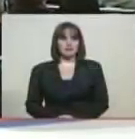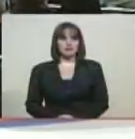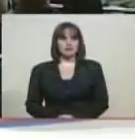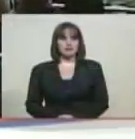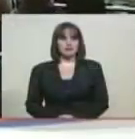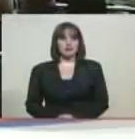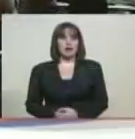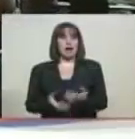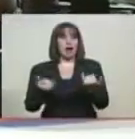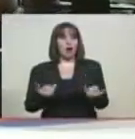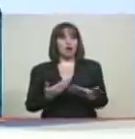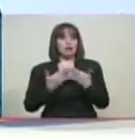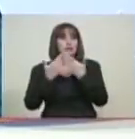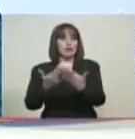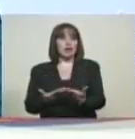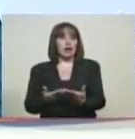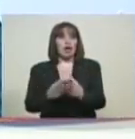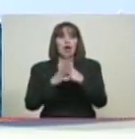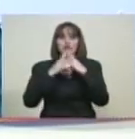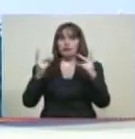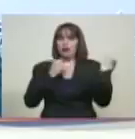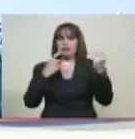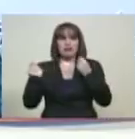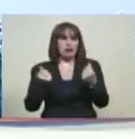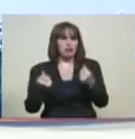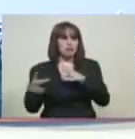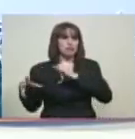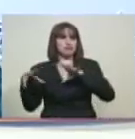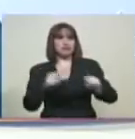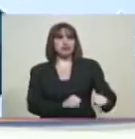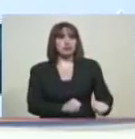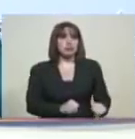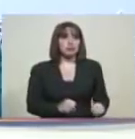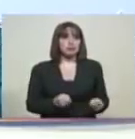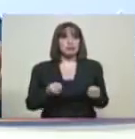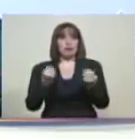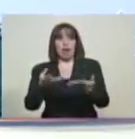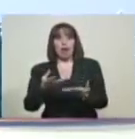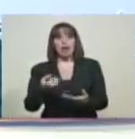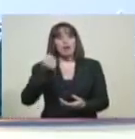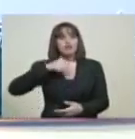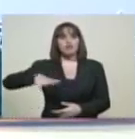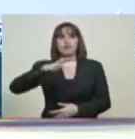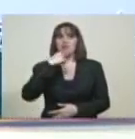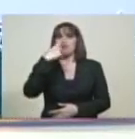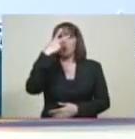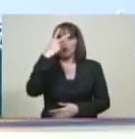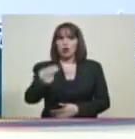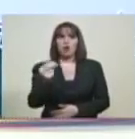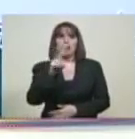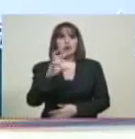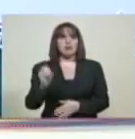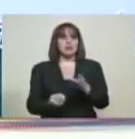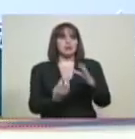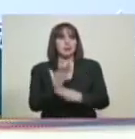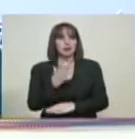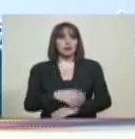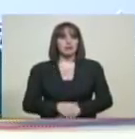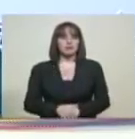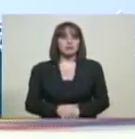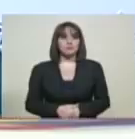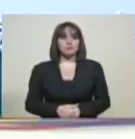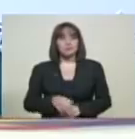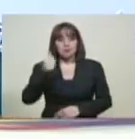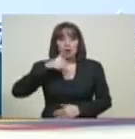y nos vamos a entregar ese capitalismo salvaje le vamos a entregar la patria el pueblo dijo que no el 20 de mayo el